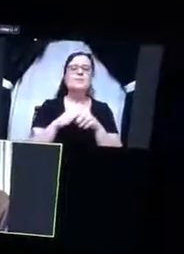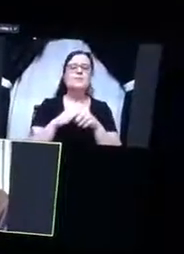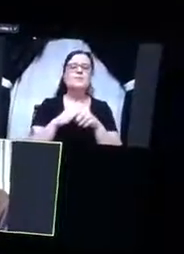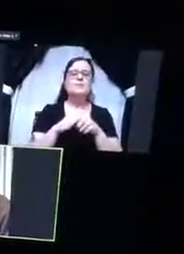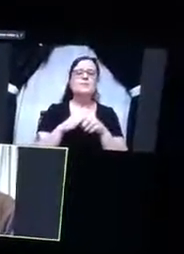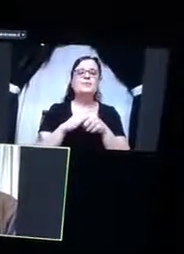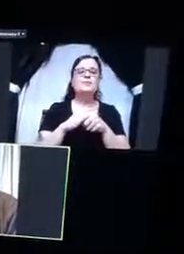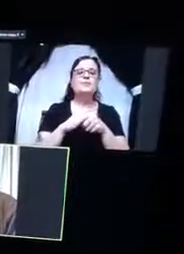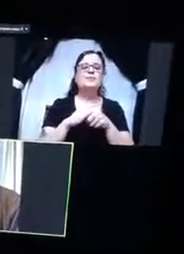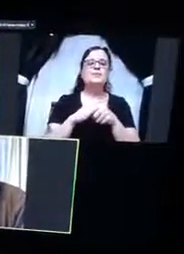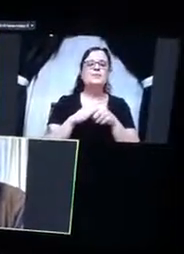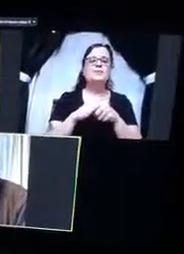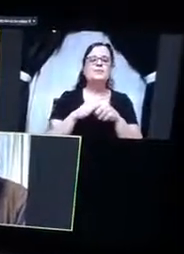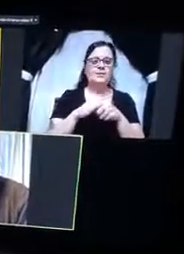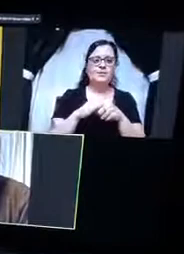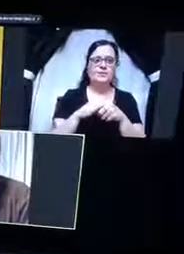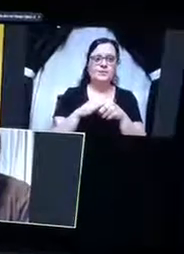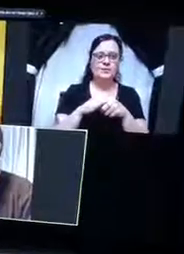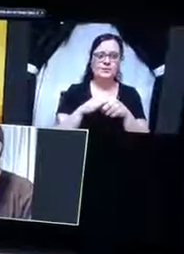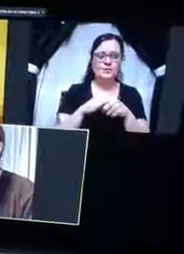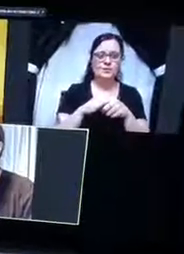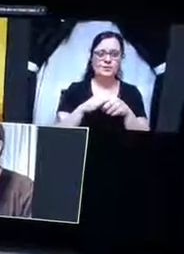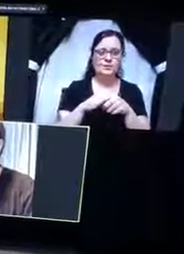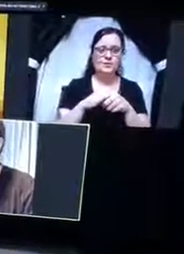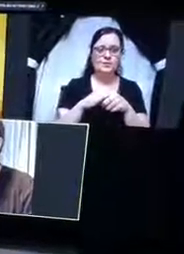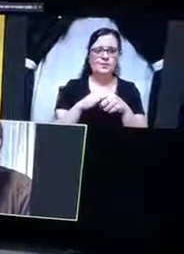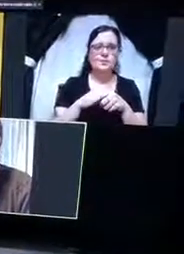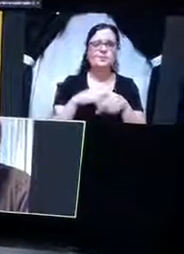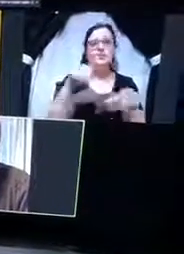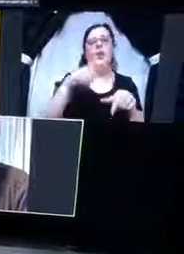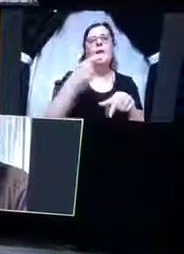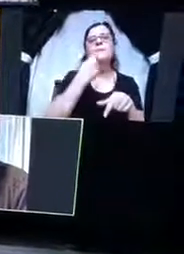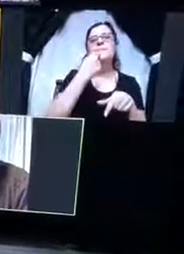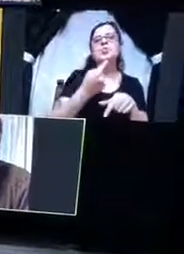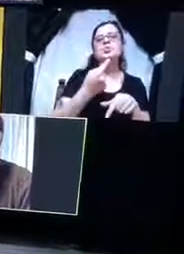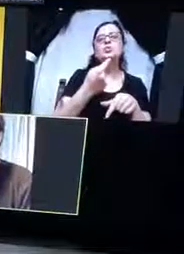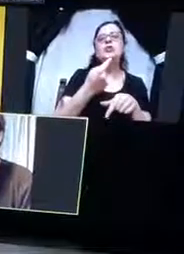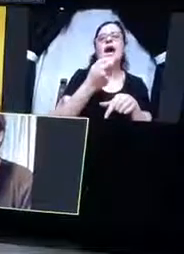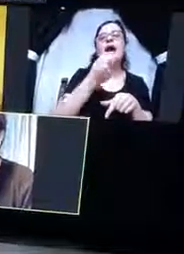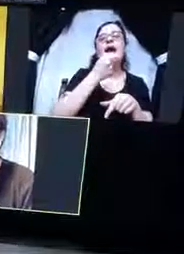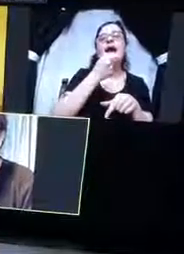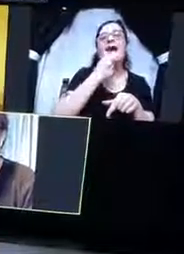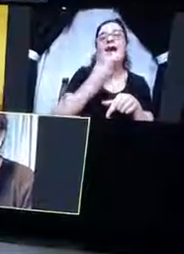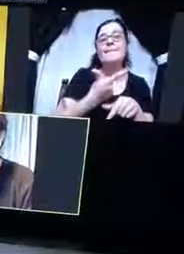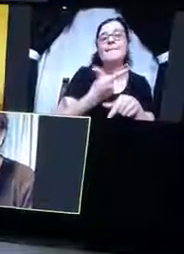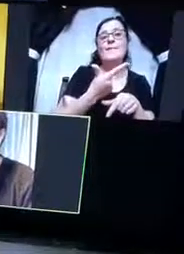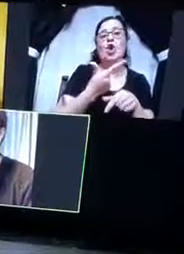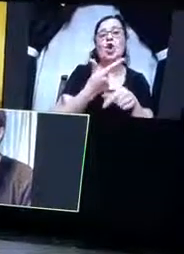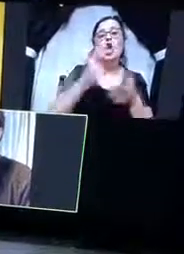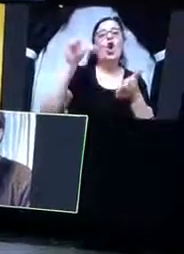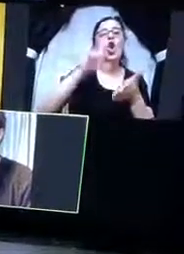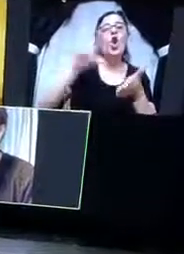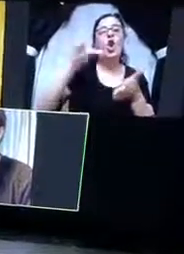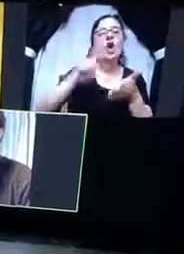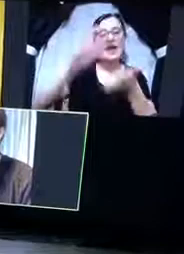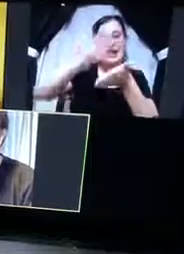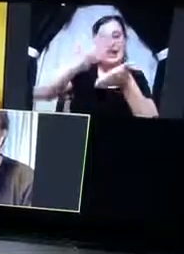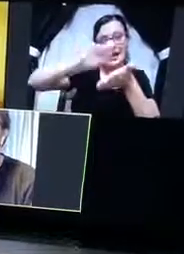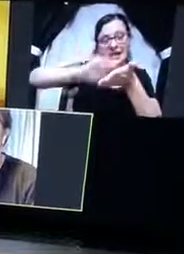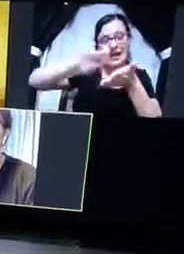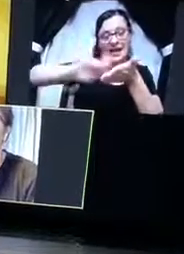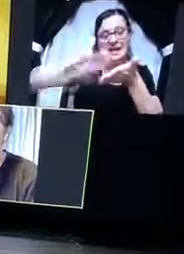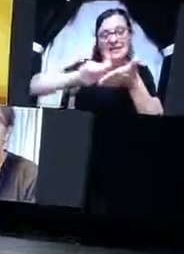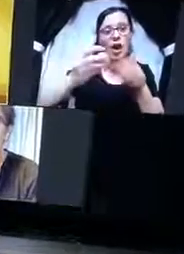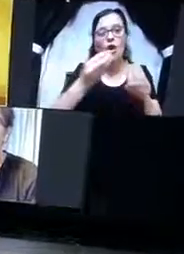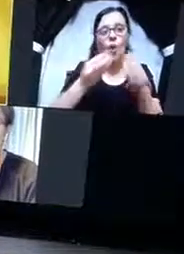Tenemos acá que nos consultan cómo sería un ejemplo de una sesión de logogenia más didáctica. A veces los niños más pequeños se